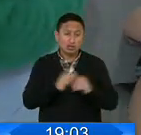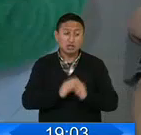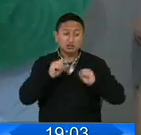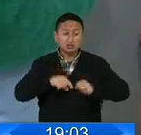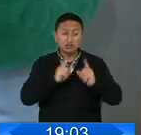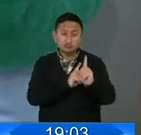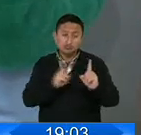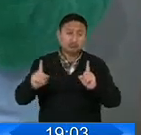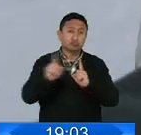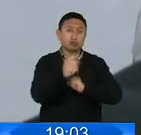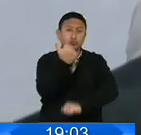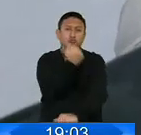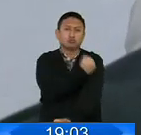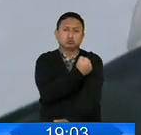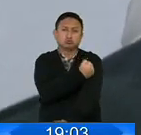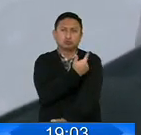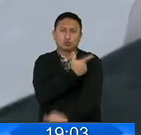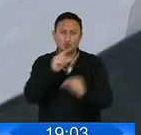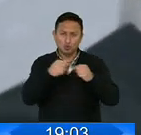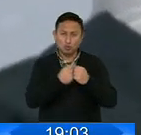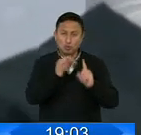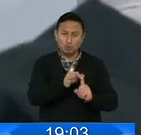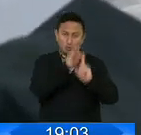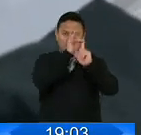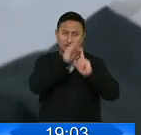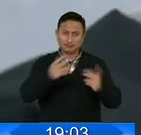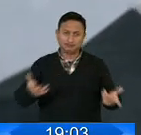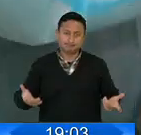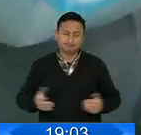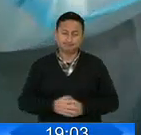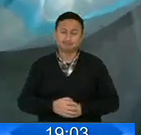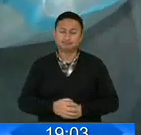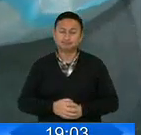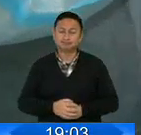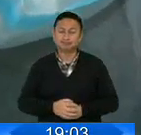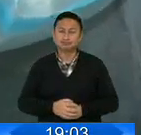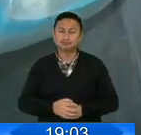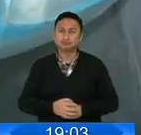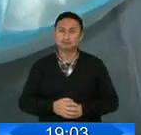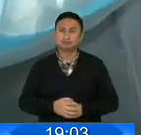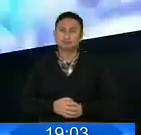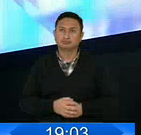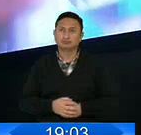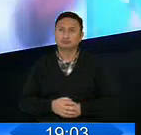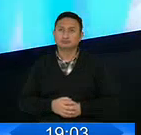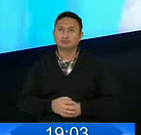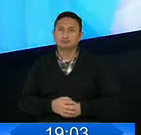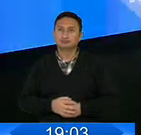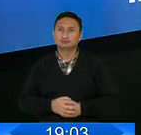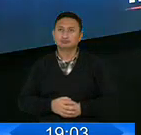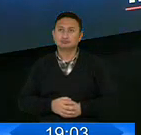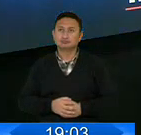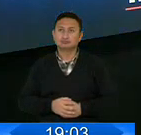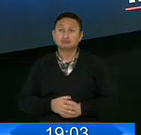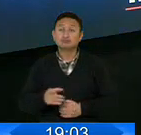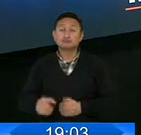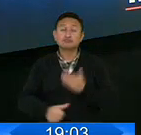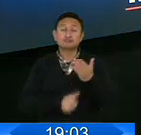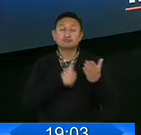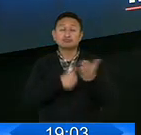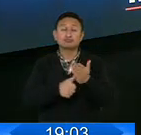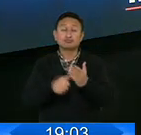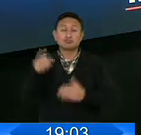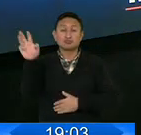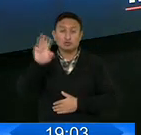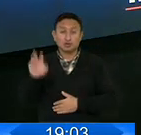su inoculación en un grupo privilegiado, informó Mauricio Sánchez. Con la renuncia de Rodolfo Farfán